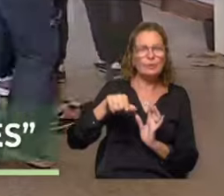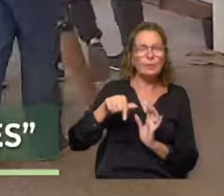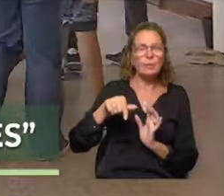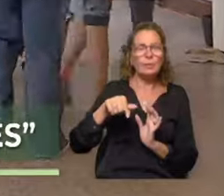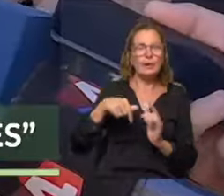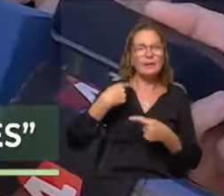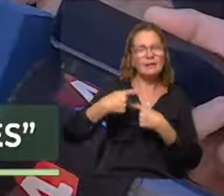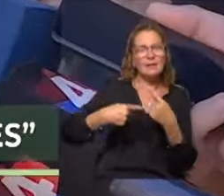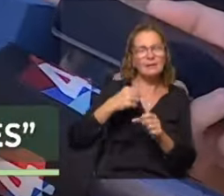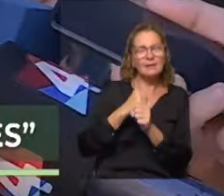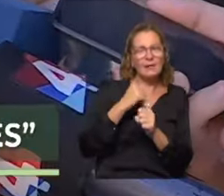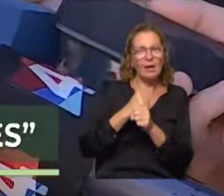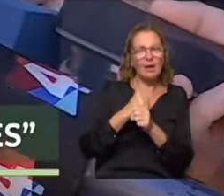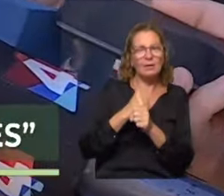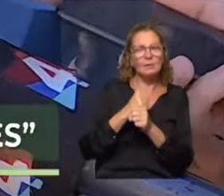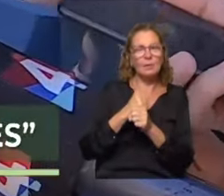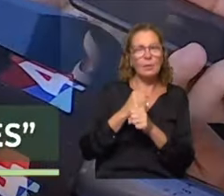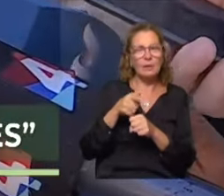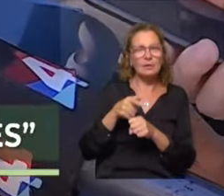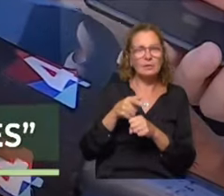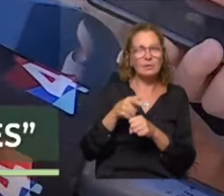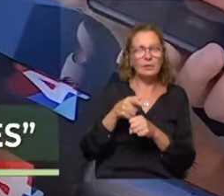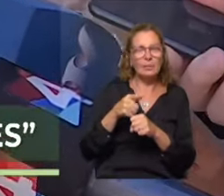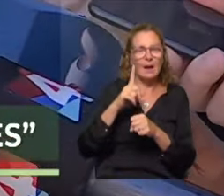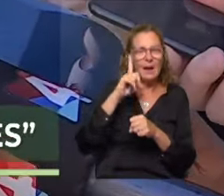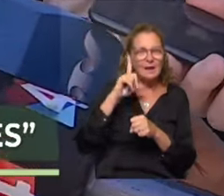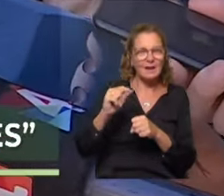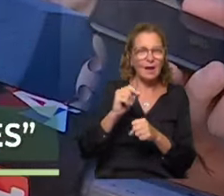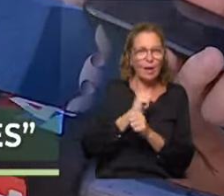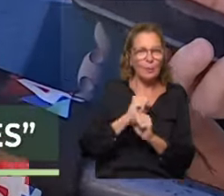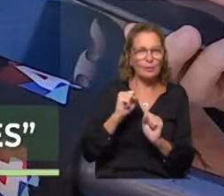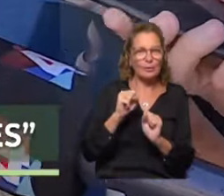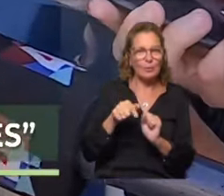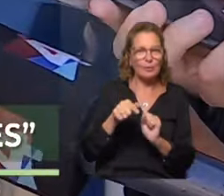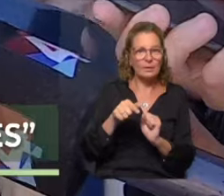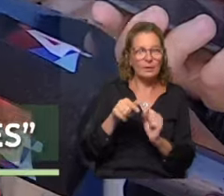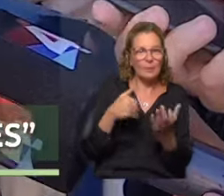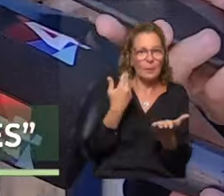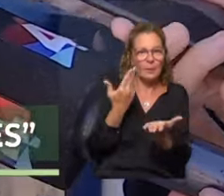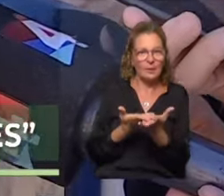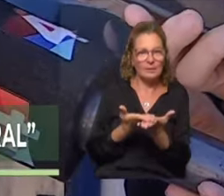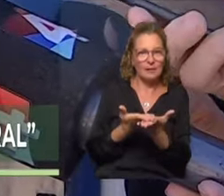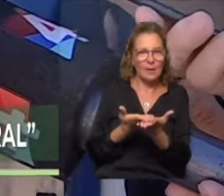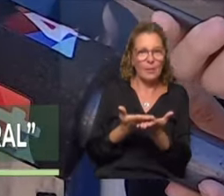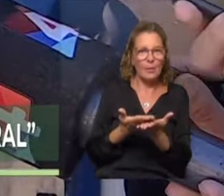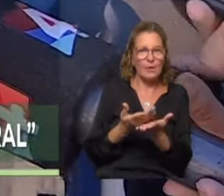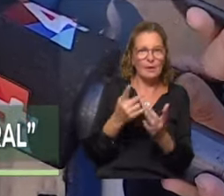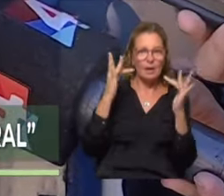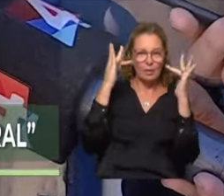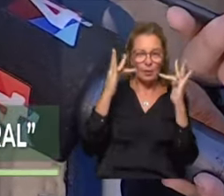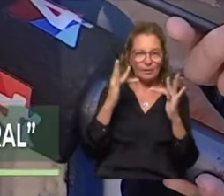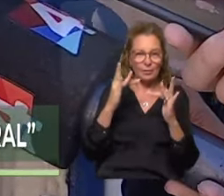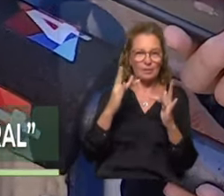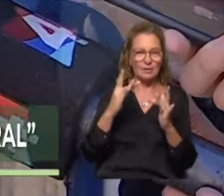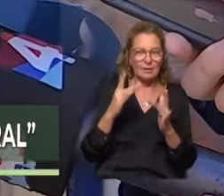a seguir trabajando, por supuesto, para que esto esté lo más alejado posible, porque así se lo planteó este país, que la educación tiene que